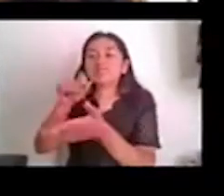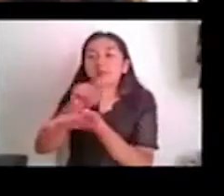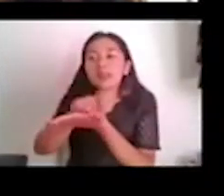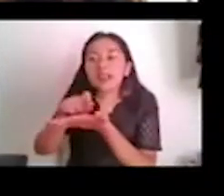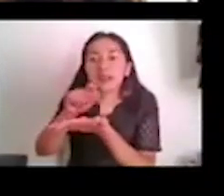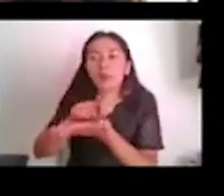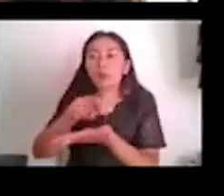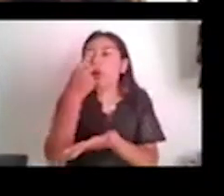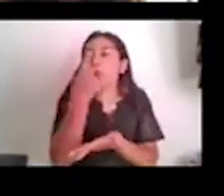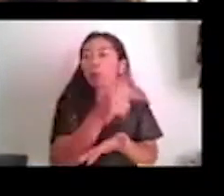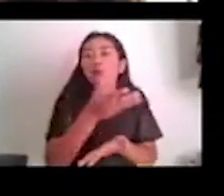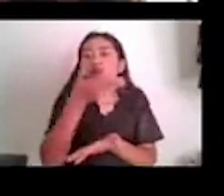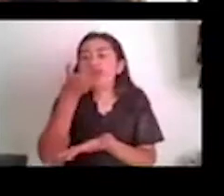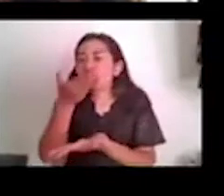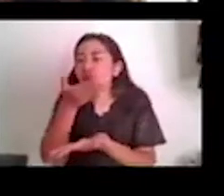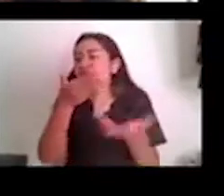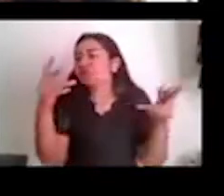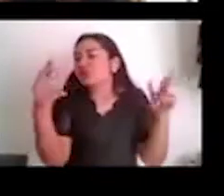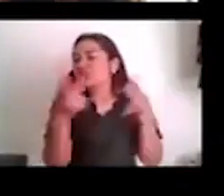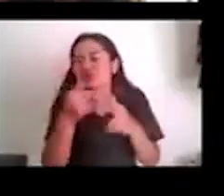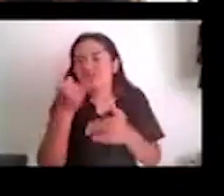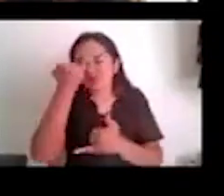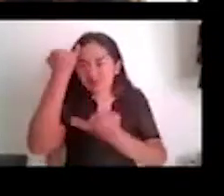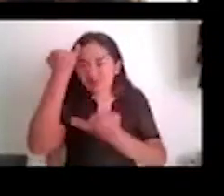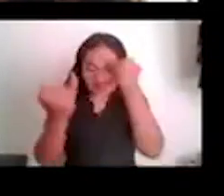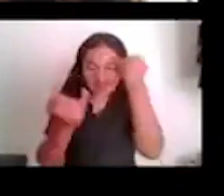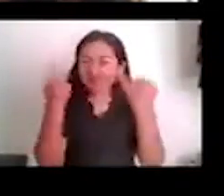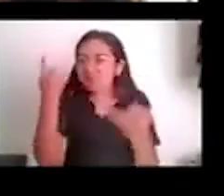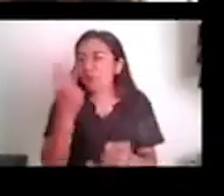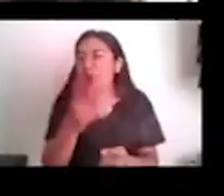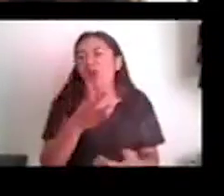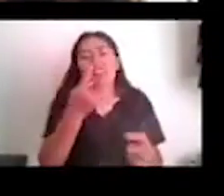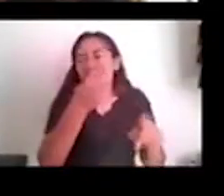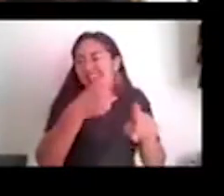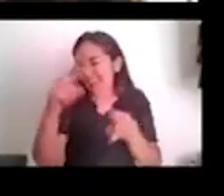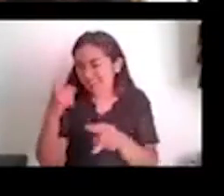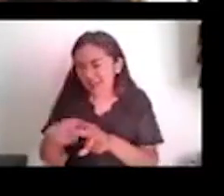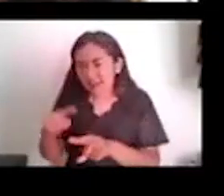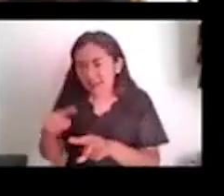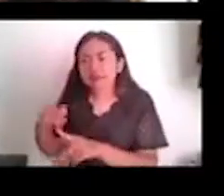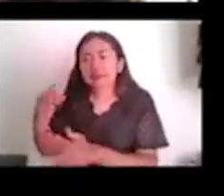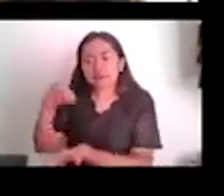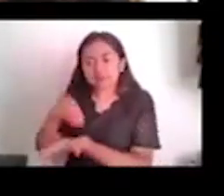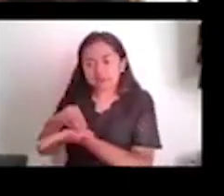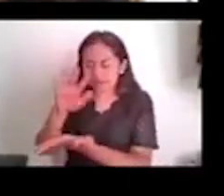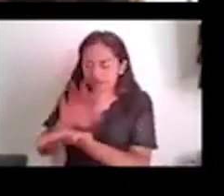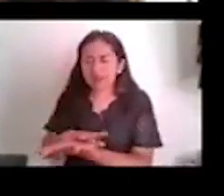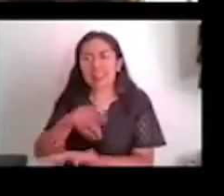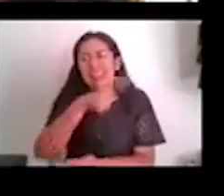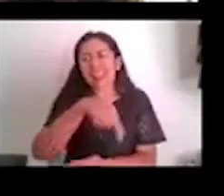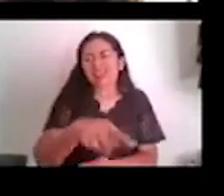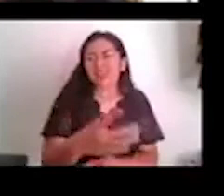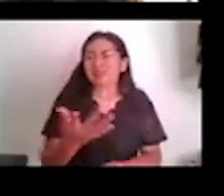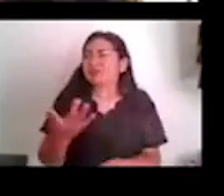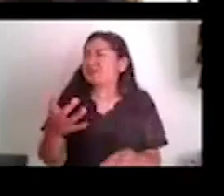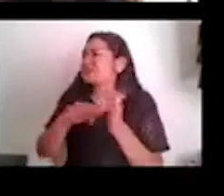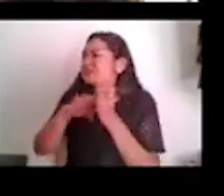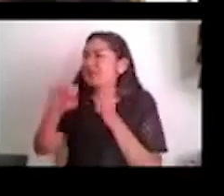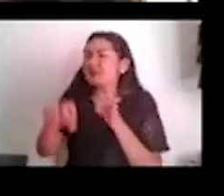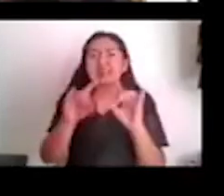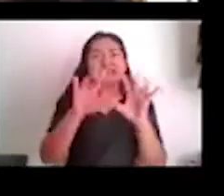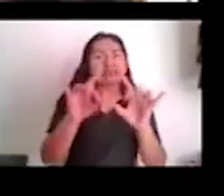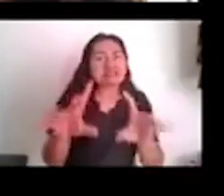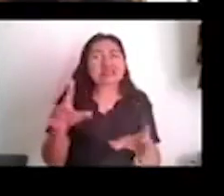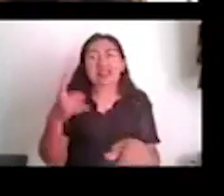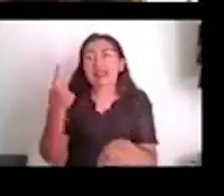las prácticas religiosas, la ideología, las costumbres, las maneras de enfrentar la vida, la muerte, la